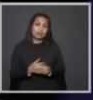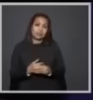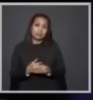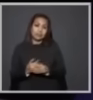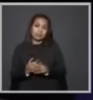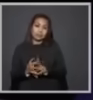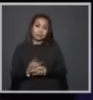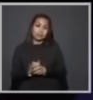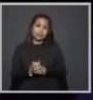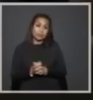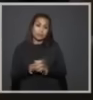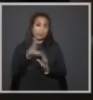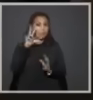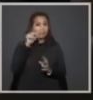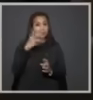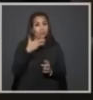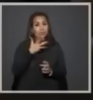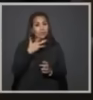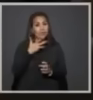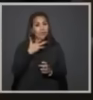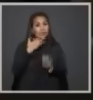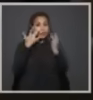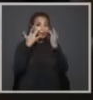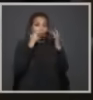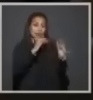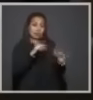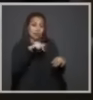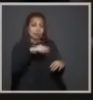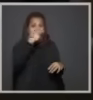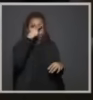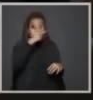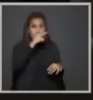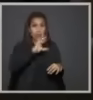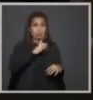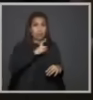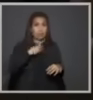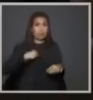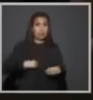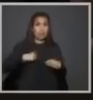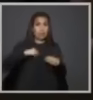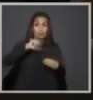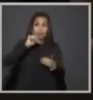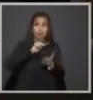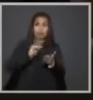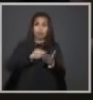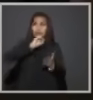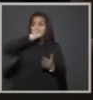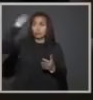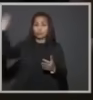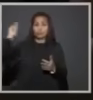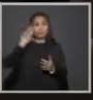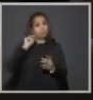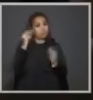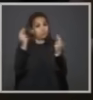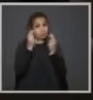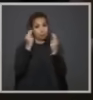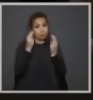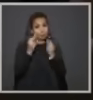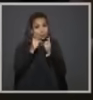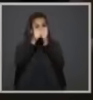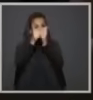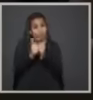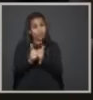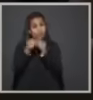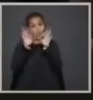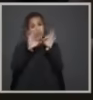no tengan que abandonar México. Se está trabajando ya en un